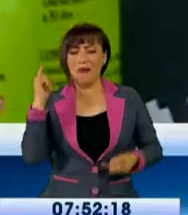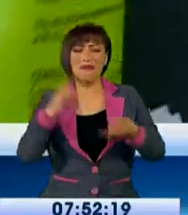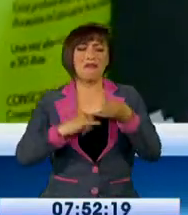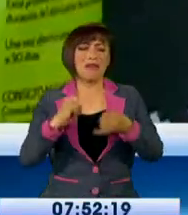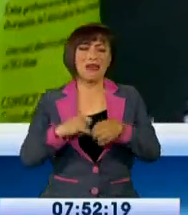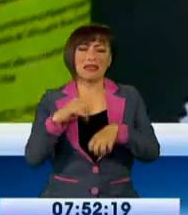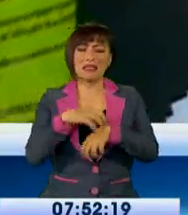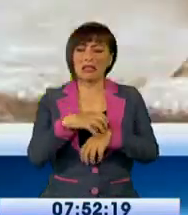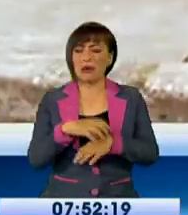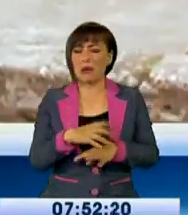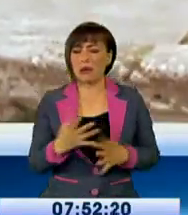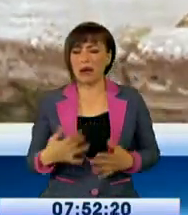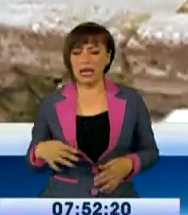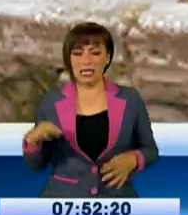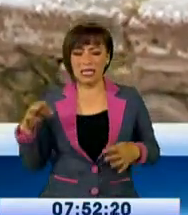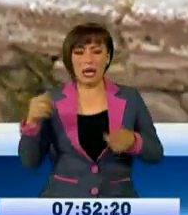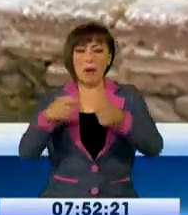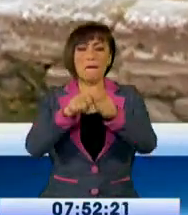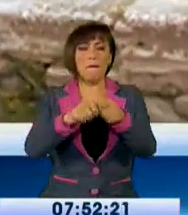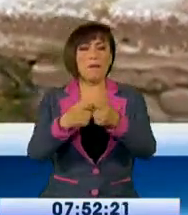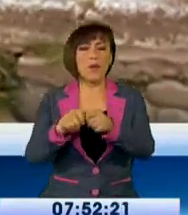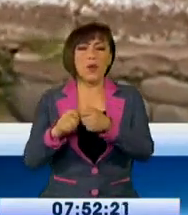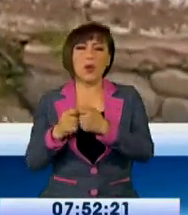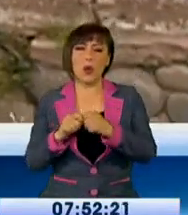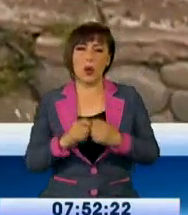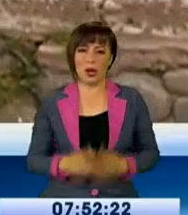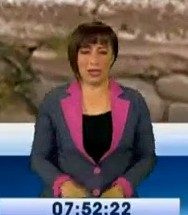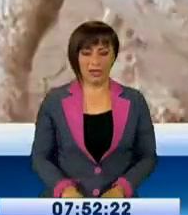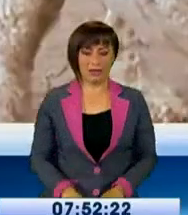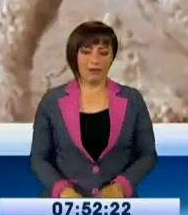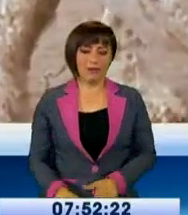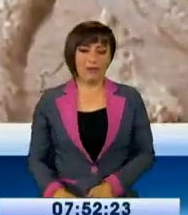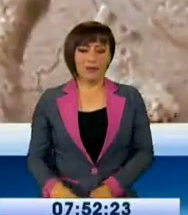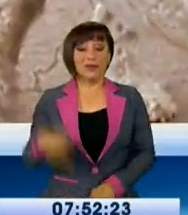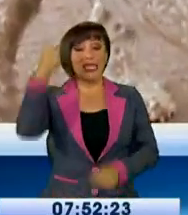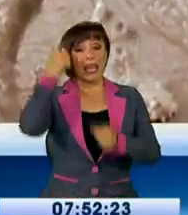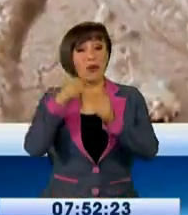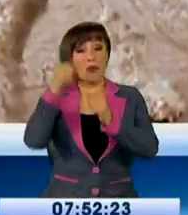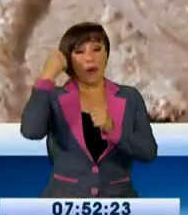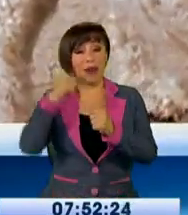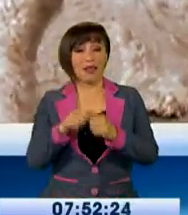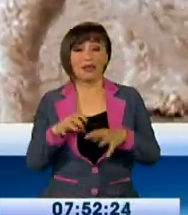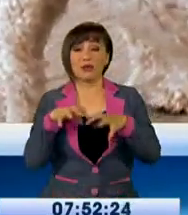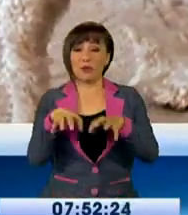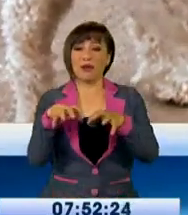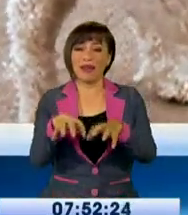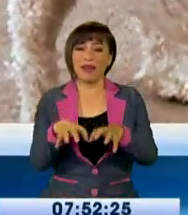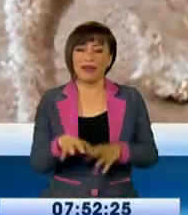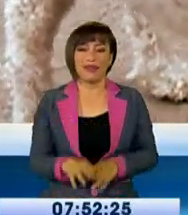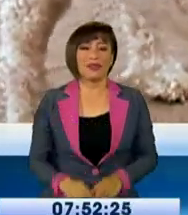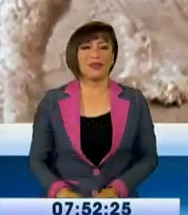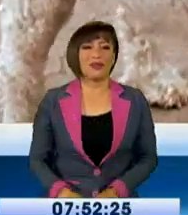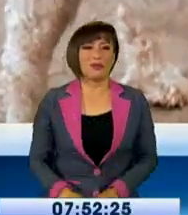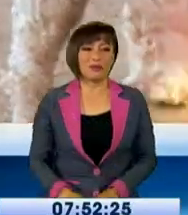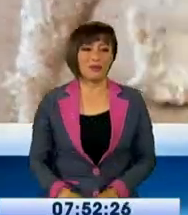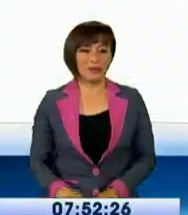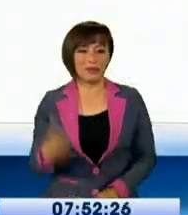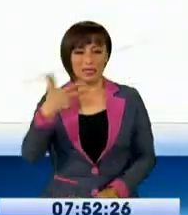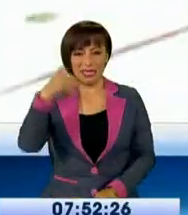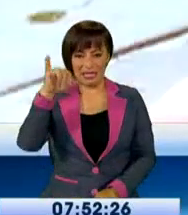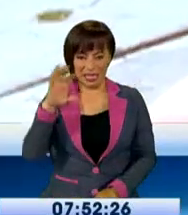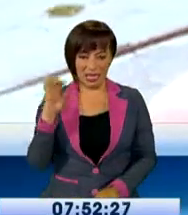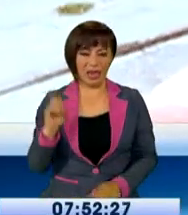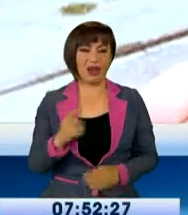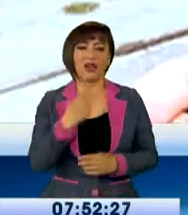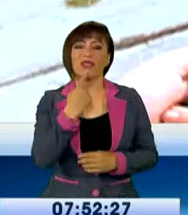pulgas, entre otros. Una de las historias que más le conmueve es la de Chica y su compañero inseparable. A Chica la encontramos